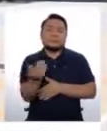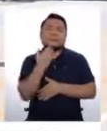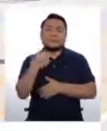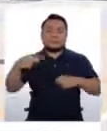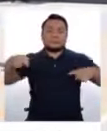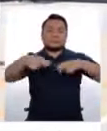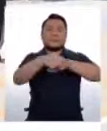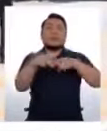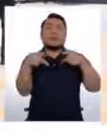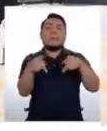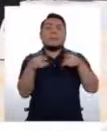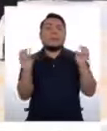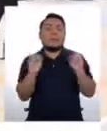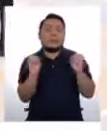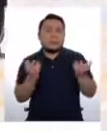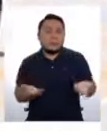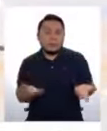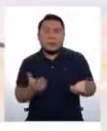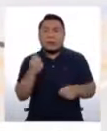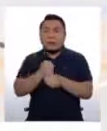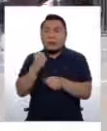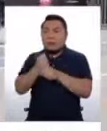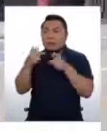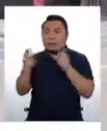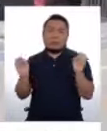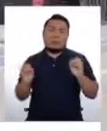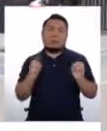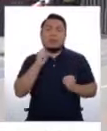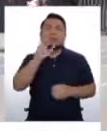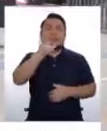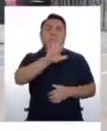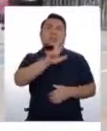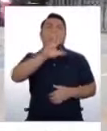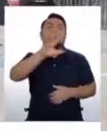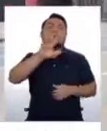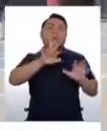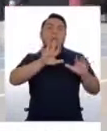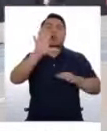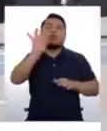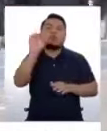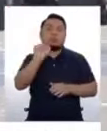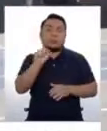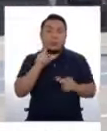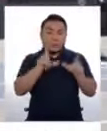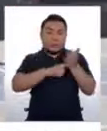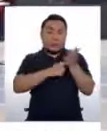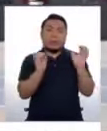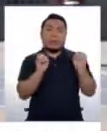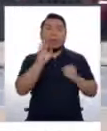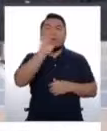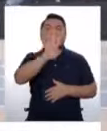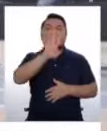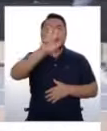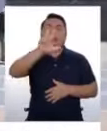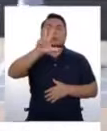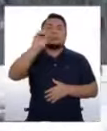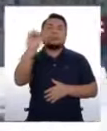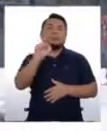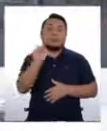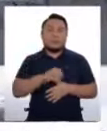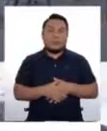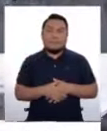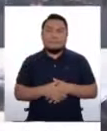circulaban sin el pase personal laboral deberán pagar 258 soles y los que no portaban DNI, 430